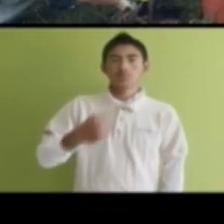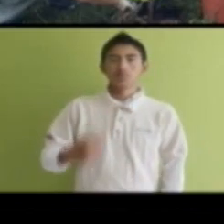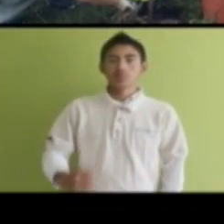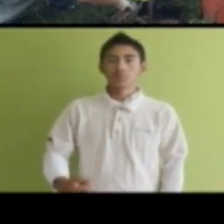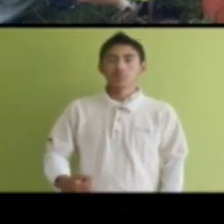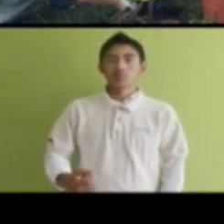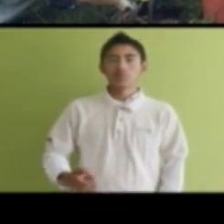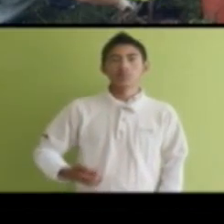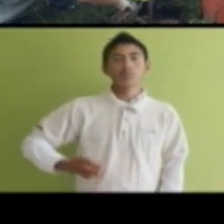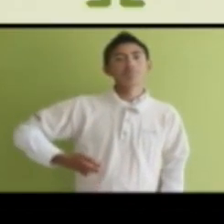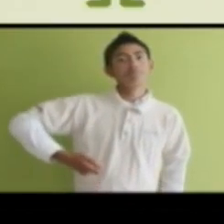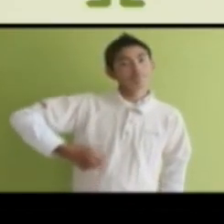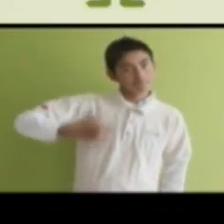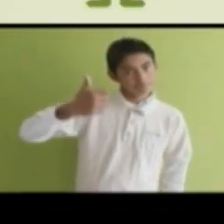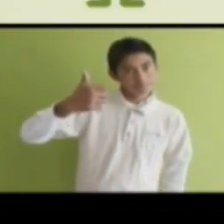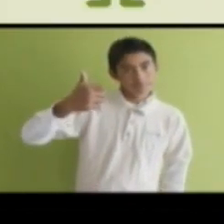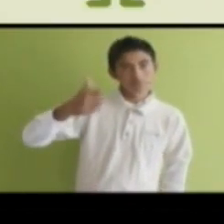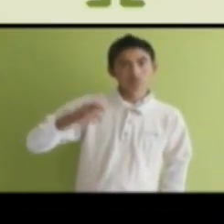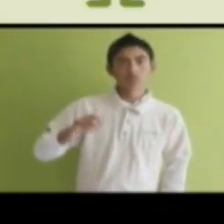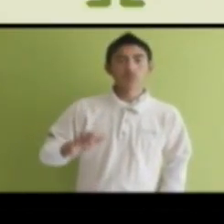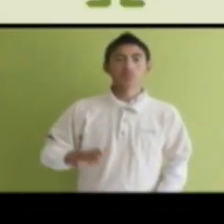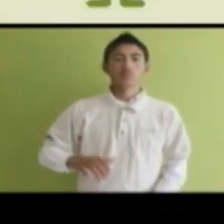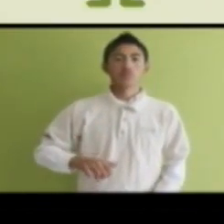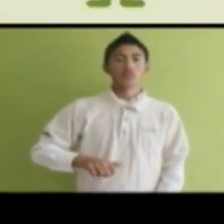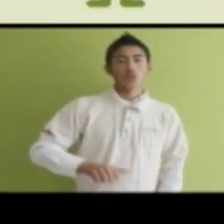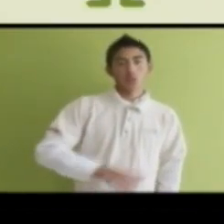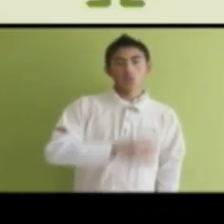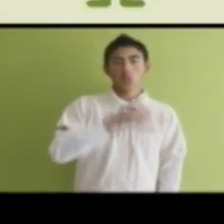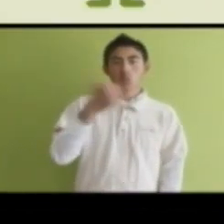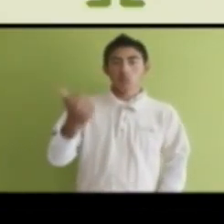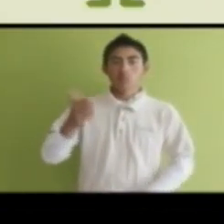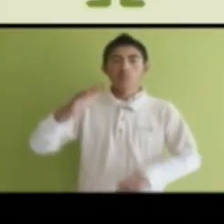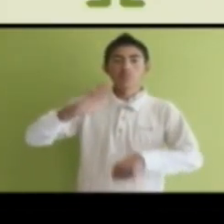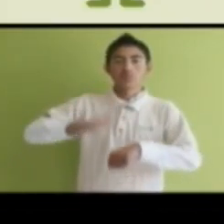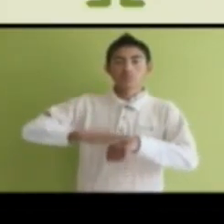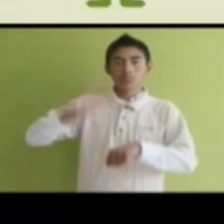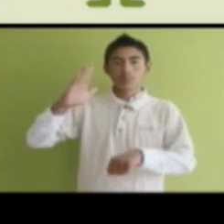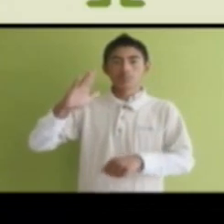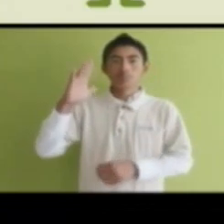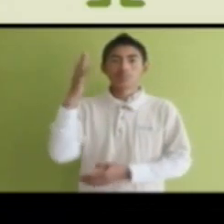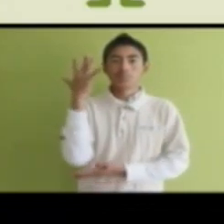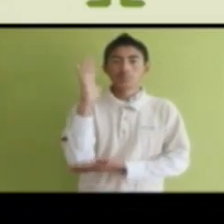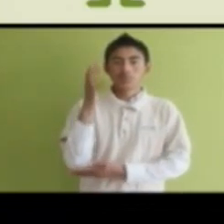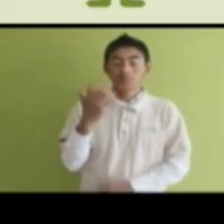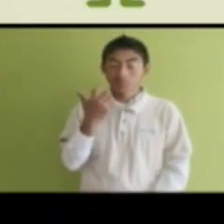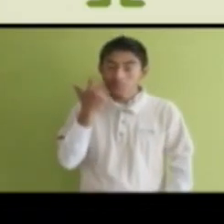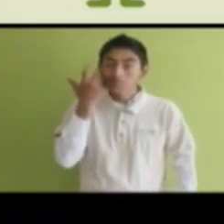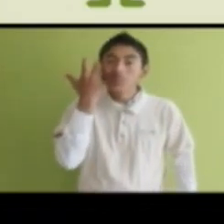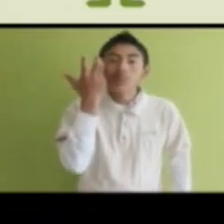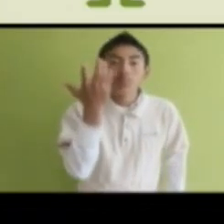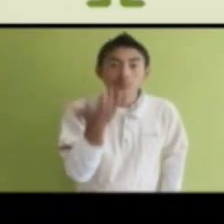árbol. ¡Y listo! ¡Has plantado tu primer árbol! ¿Estás listo para plantar más?